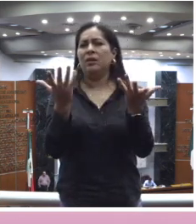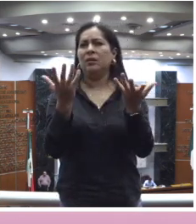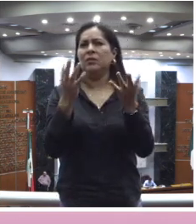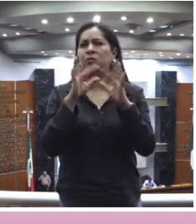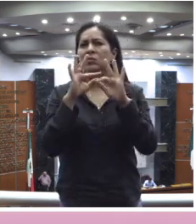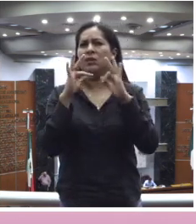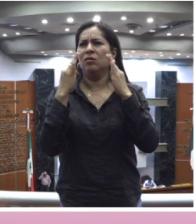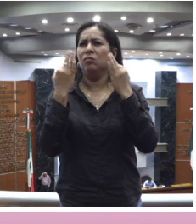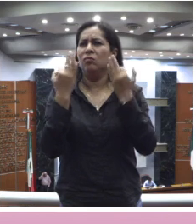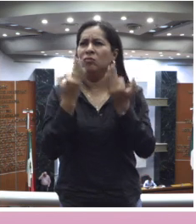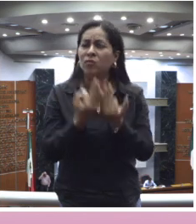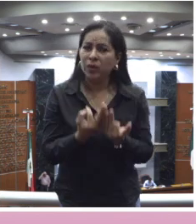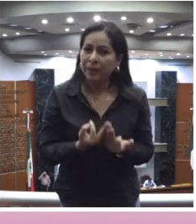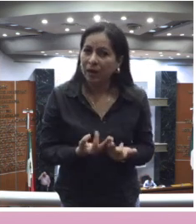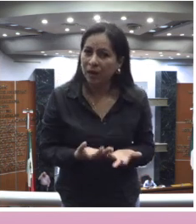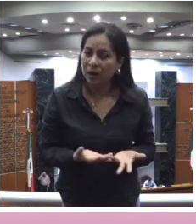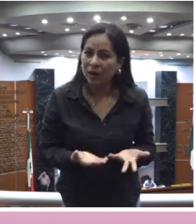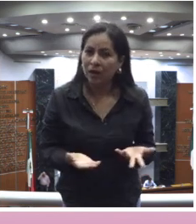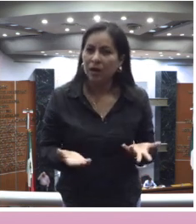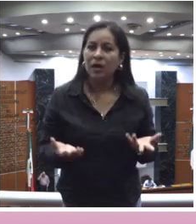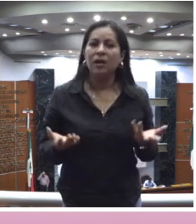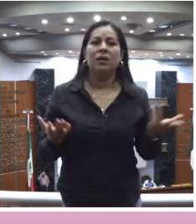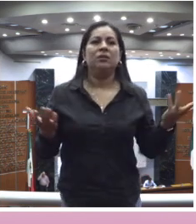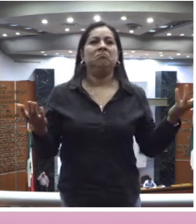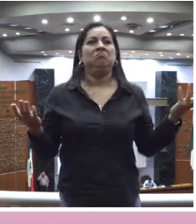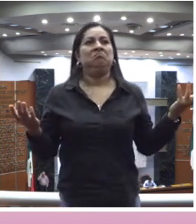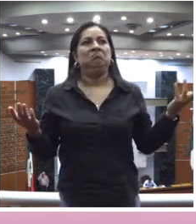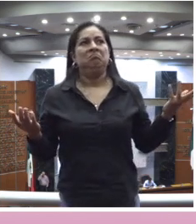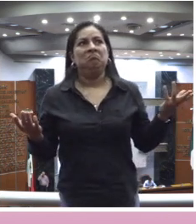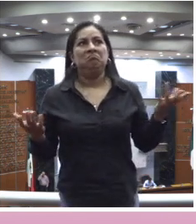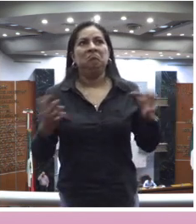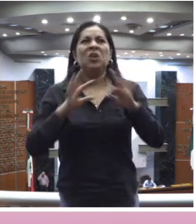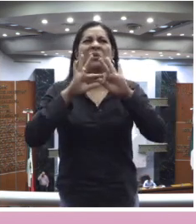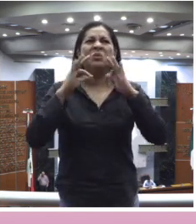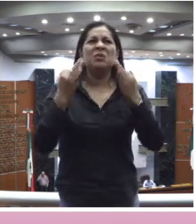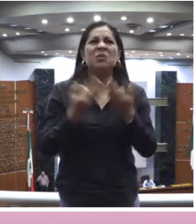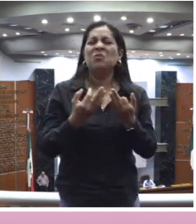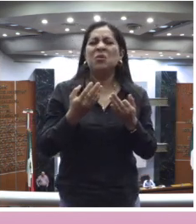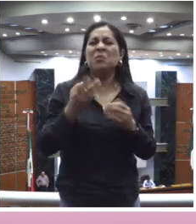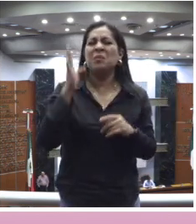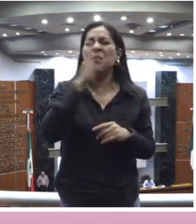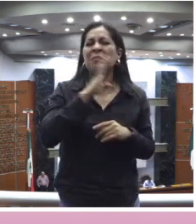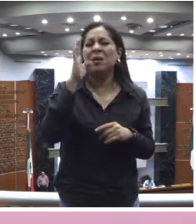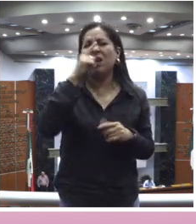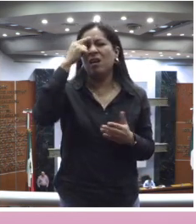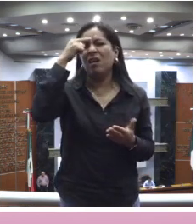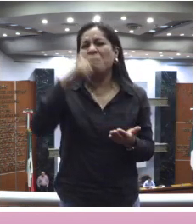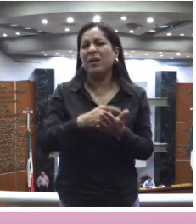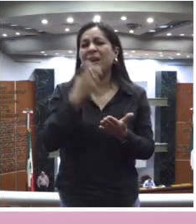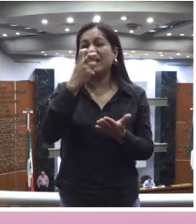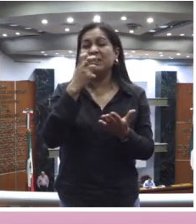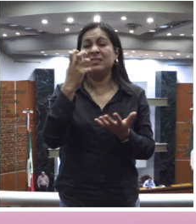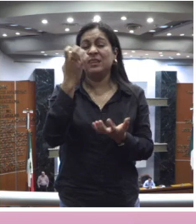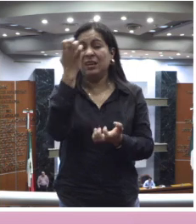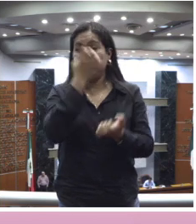mediante un mecanismo que es totalmente inadecuado para esta